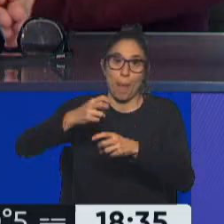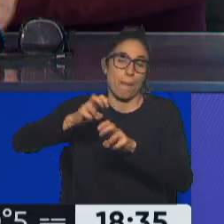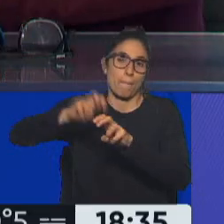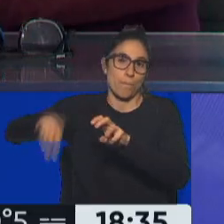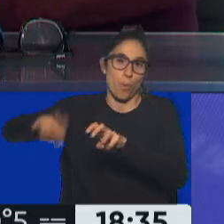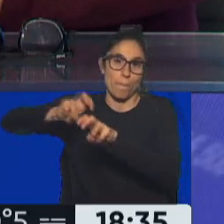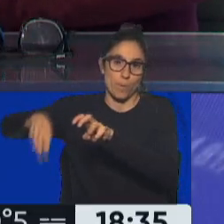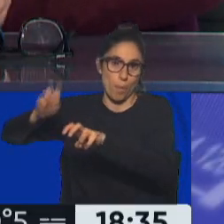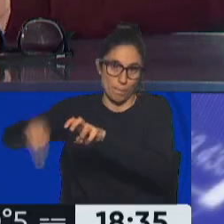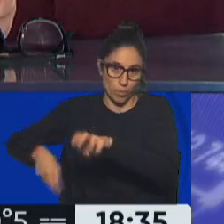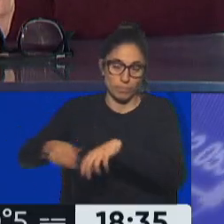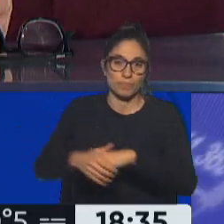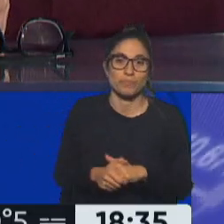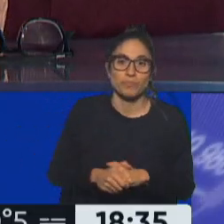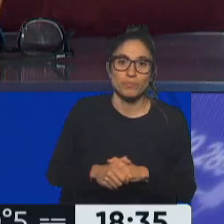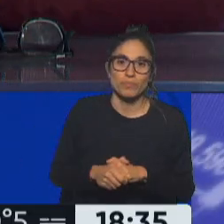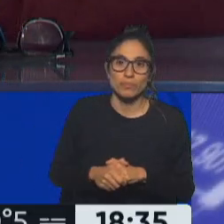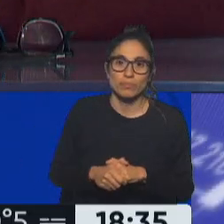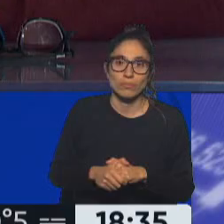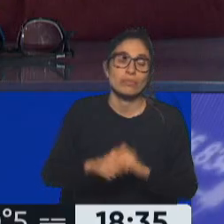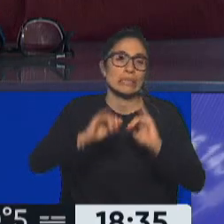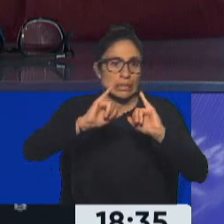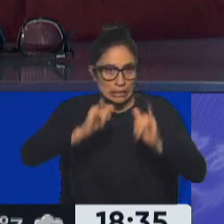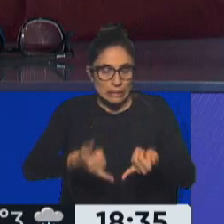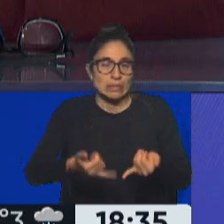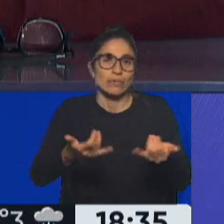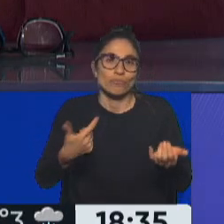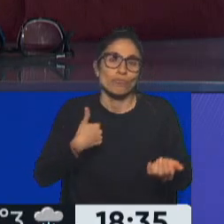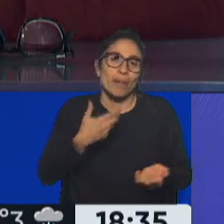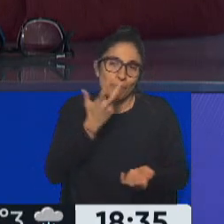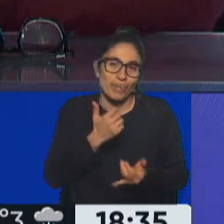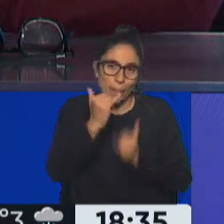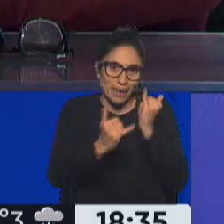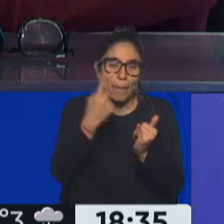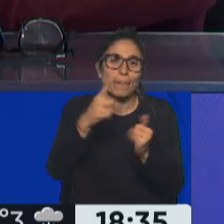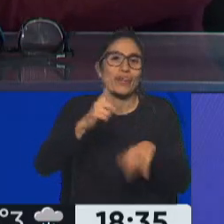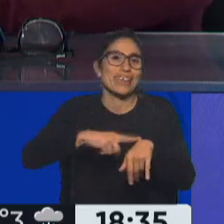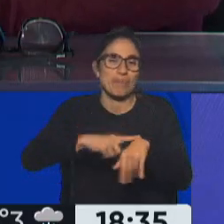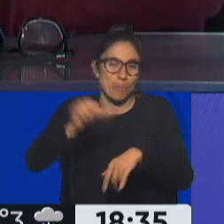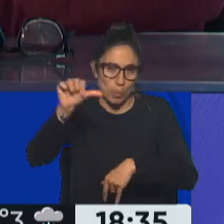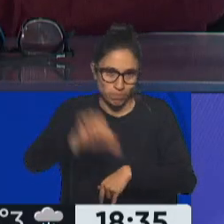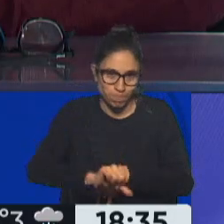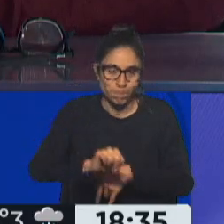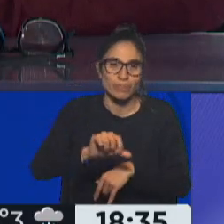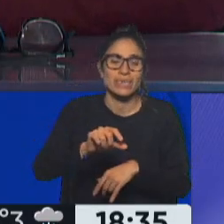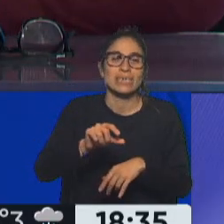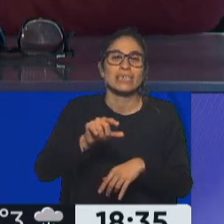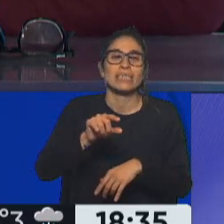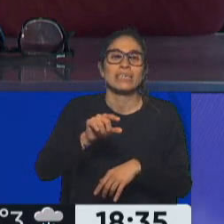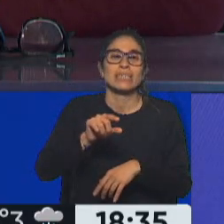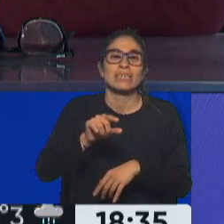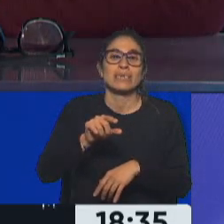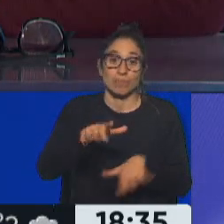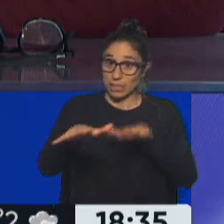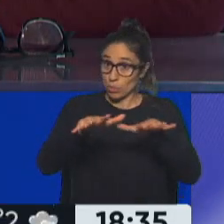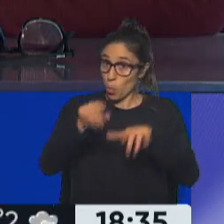realidad, bueno, lo que pasa es que el tiempo en televisión es siempre, como se dice, tirano, sí. Pero, digamos, esta situación